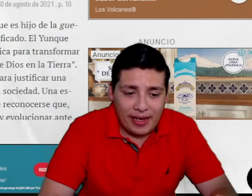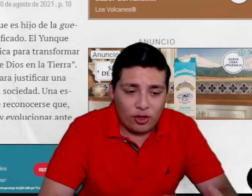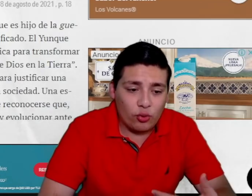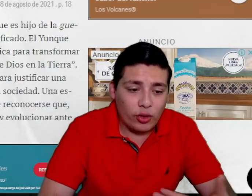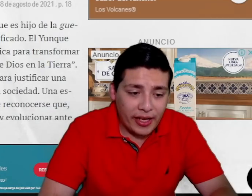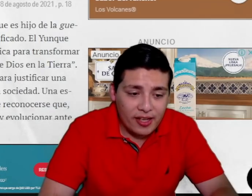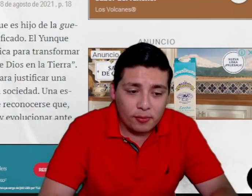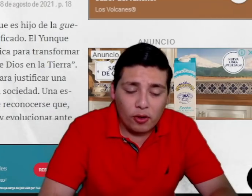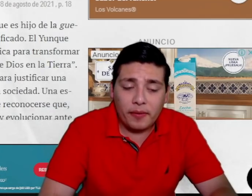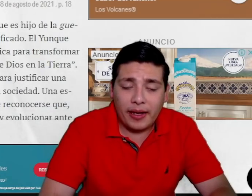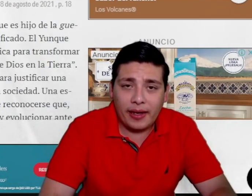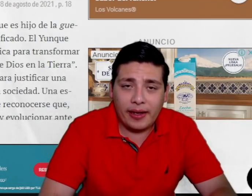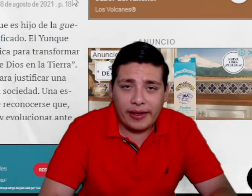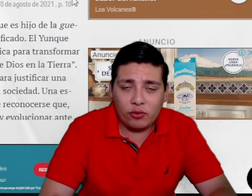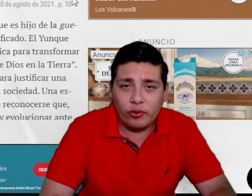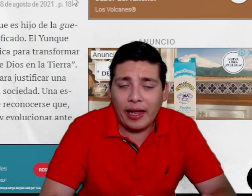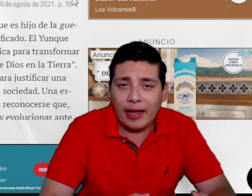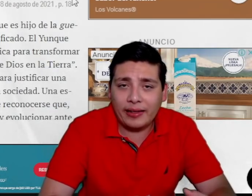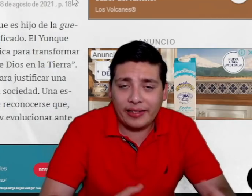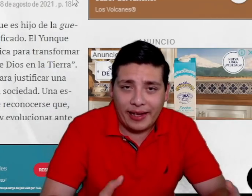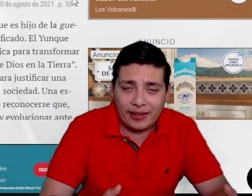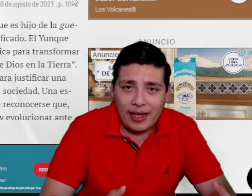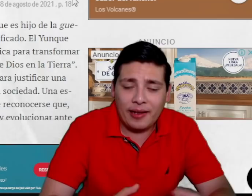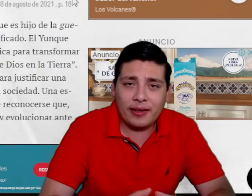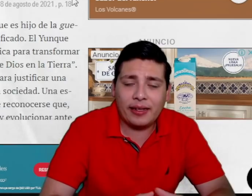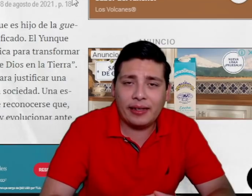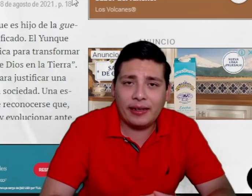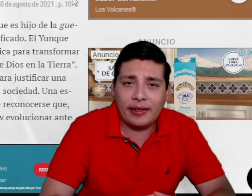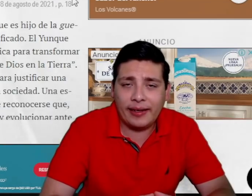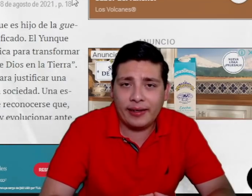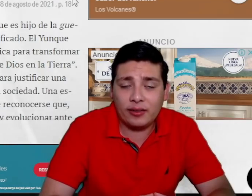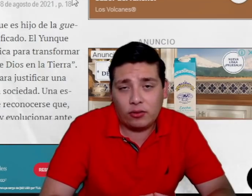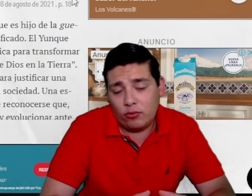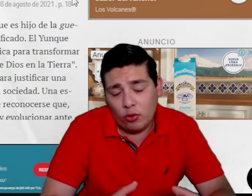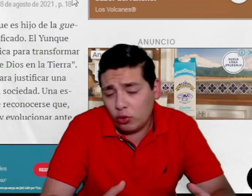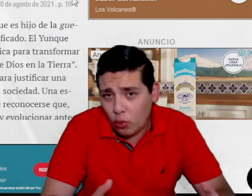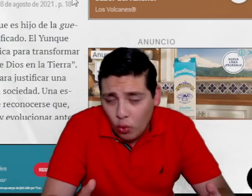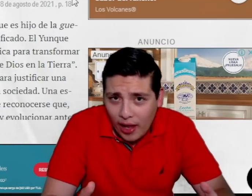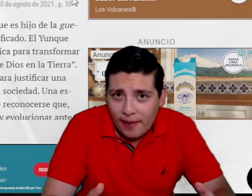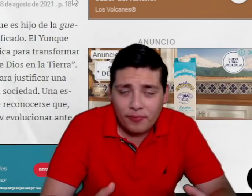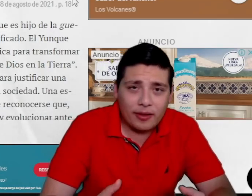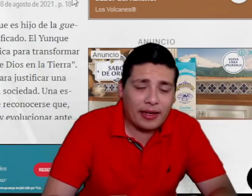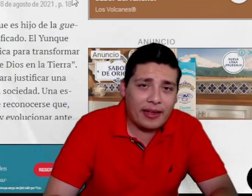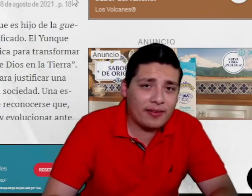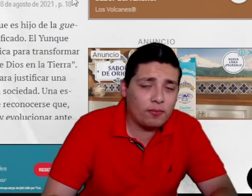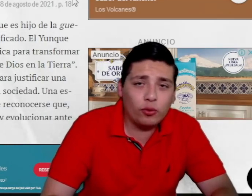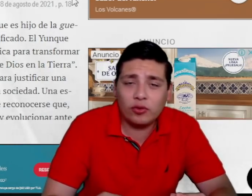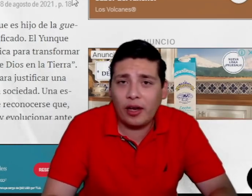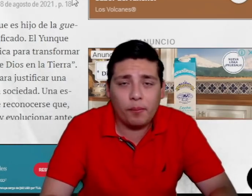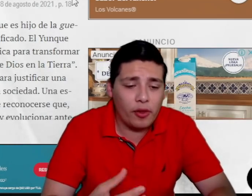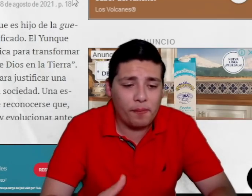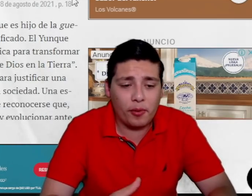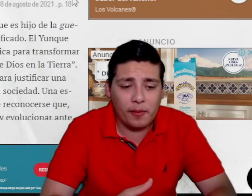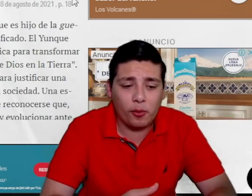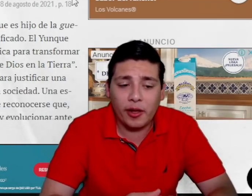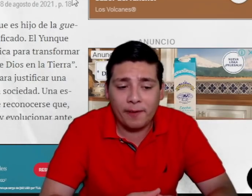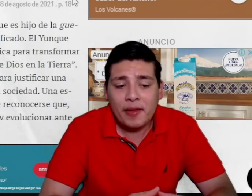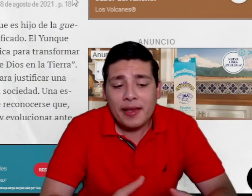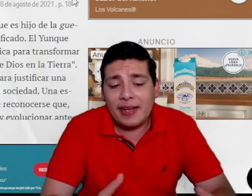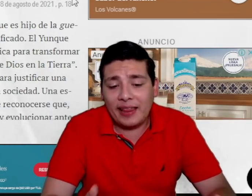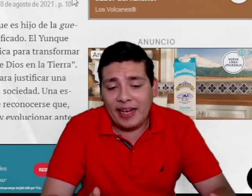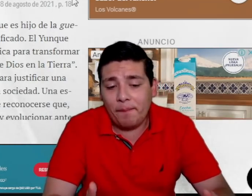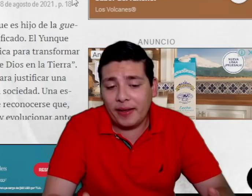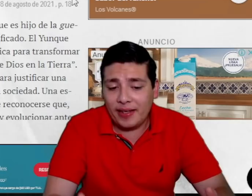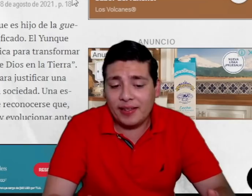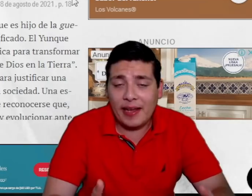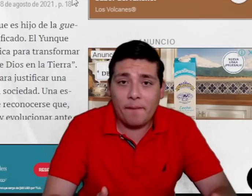este yunquismo. Es una secta que es oscura, que busca el poder por el poder